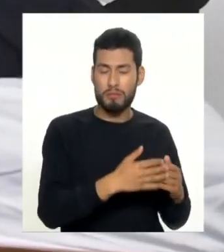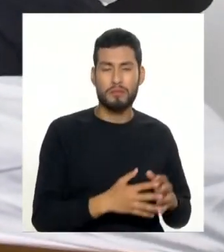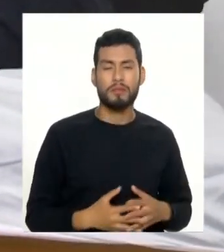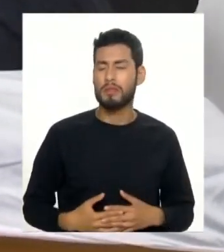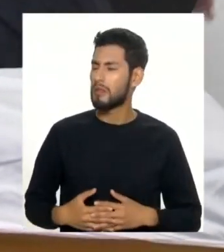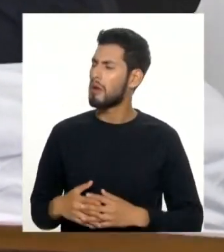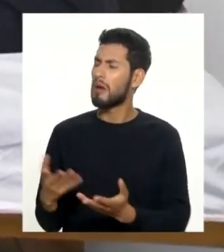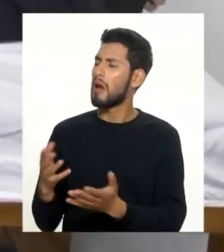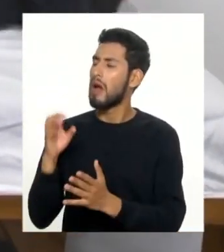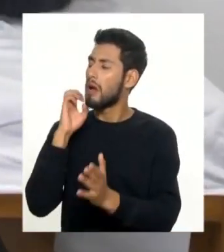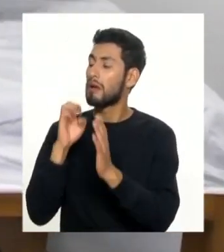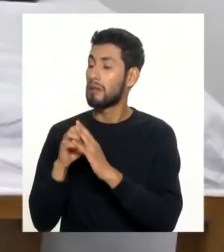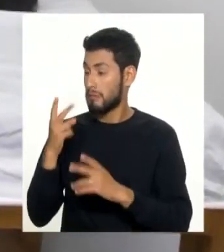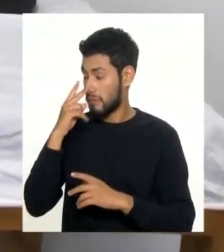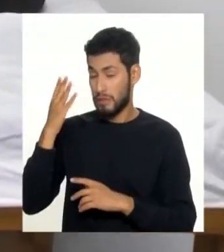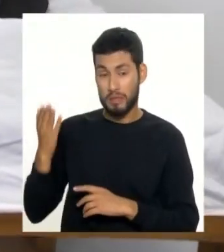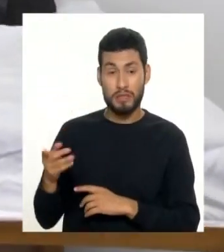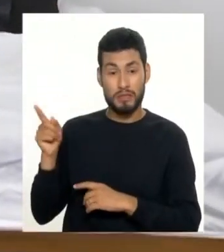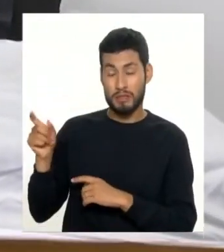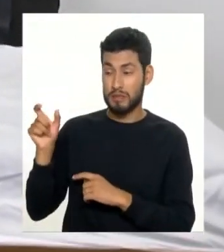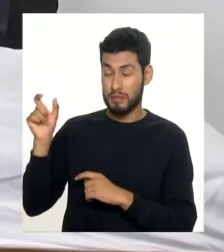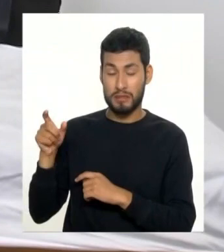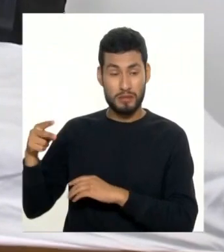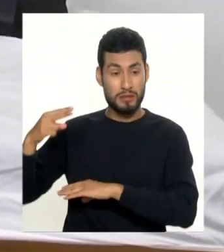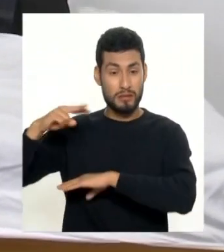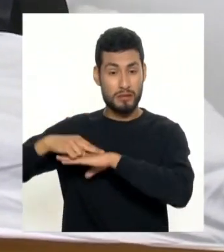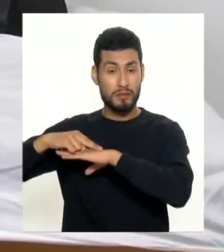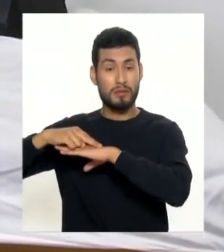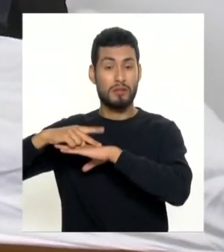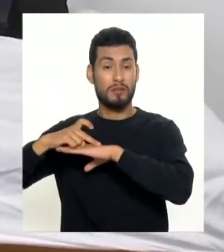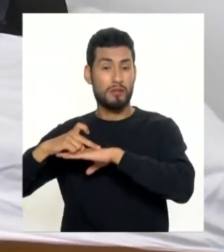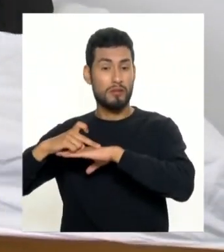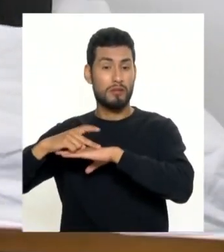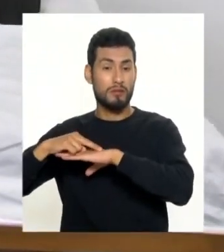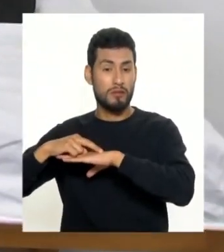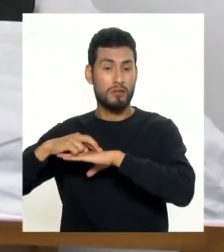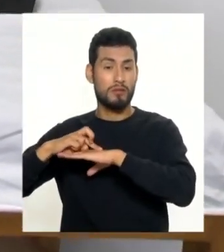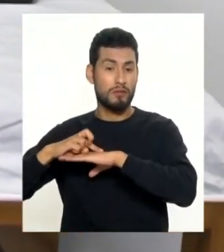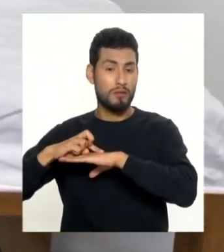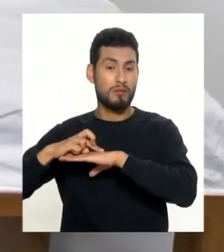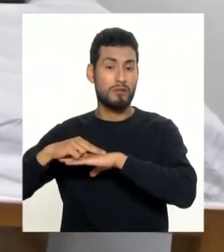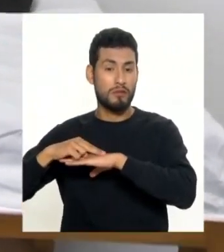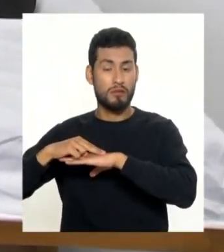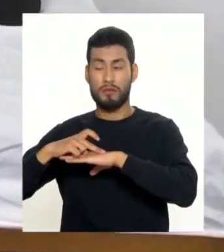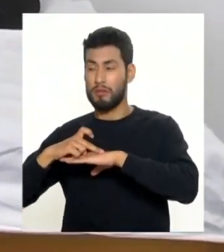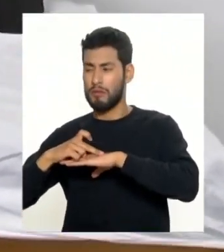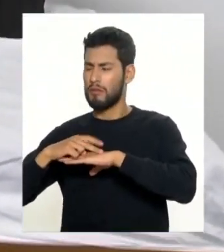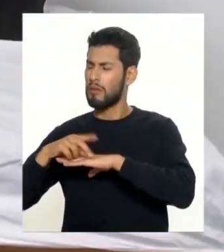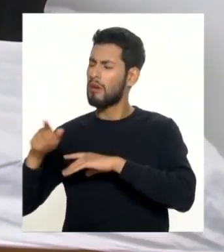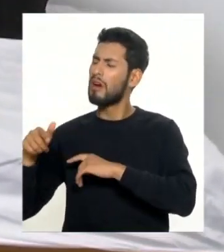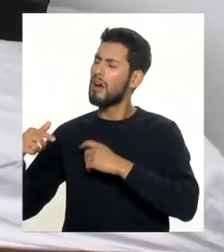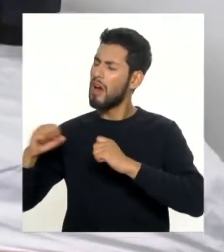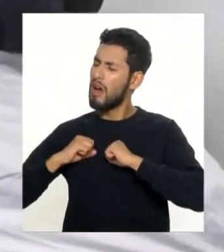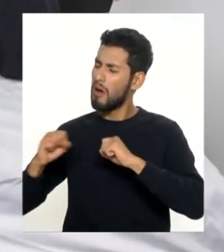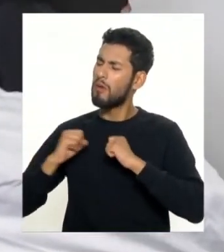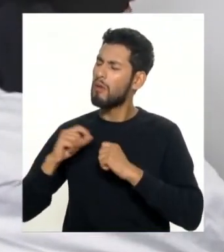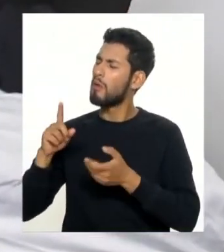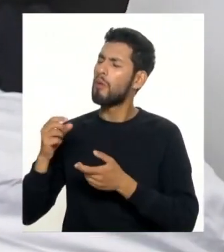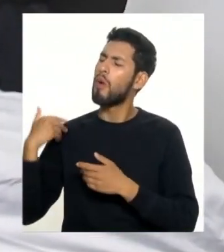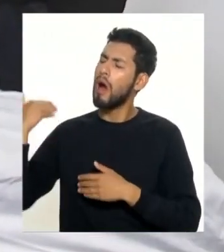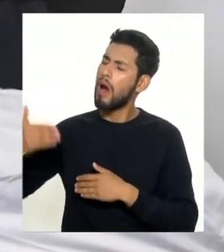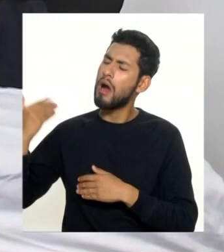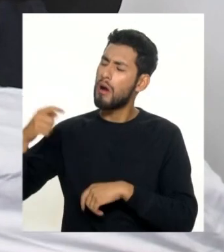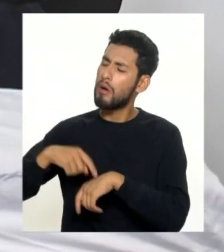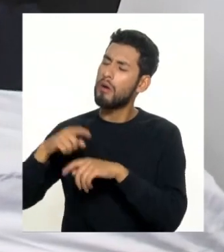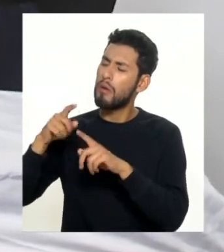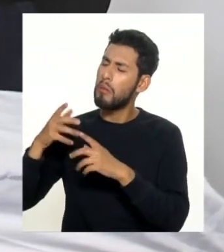Y por ejemplo, el paciente que tenemos aquí que está realizando estos movimientos de fortalecimiento, ¿cuántas veces viene de acuerdo a su